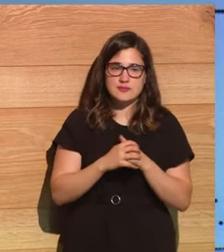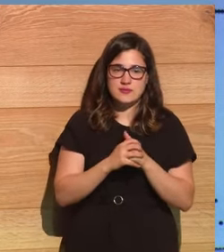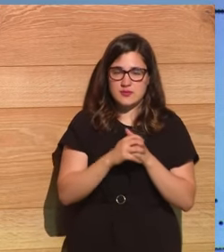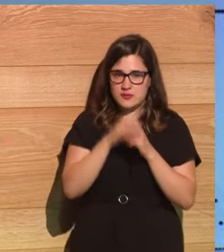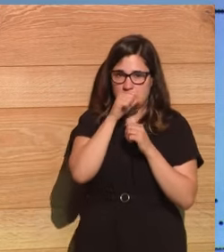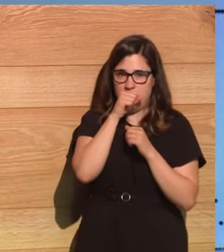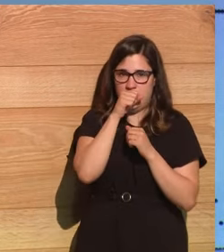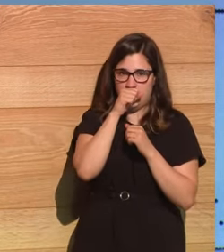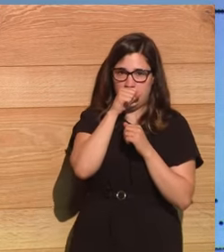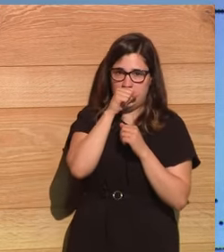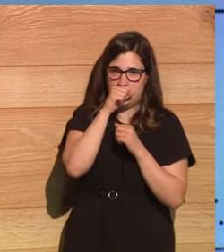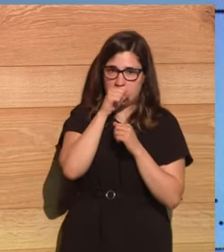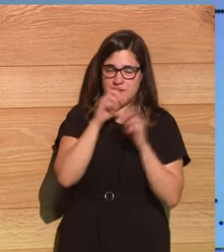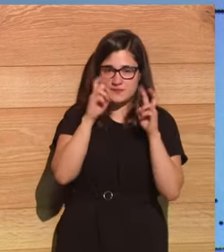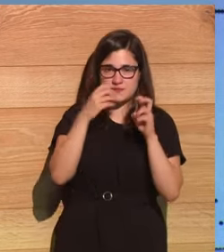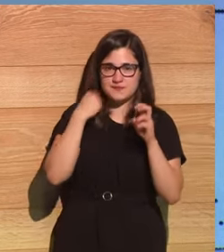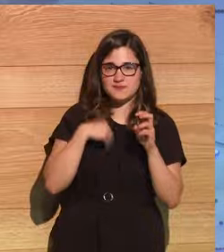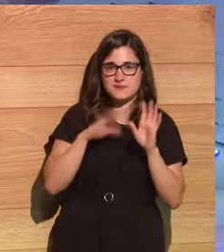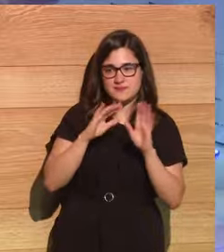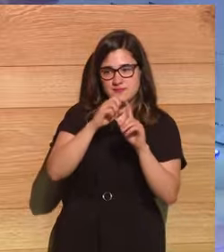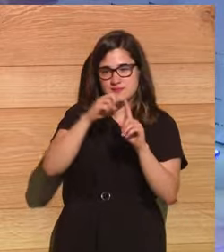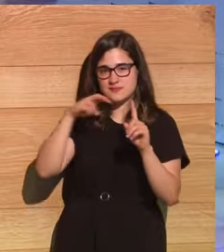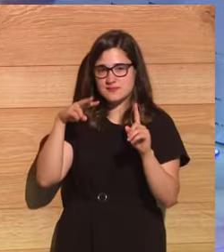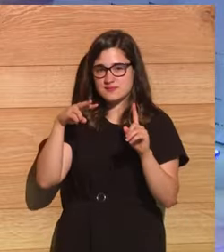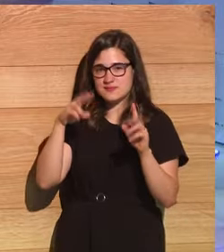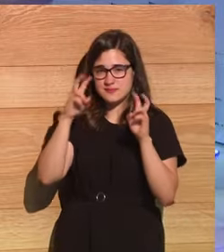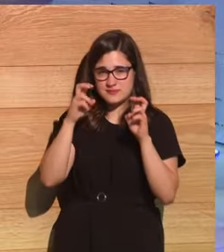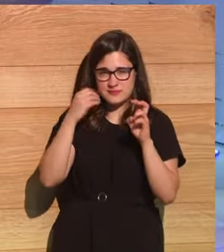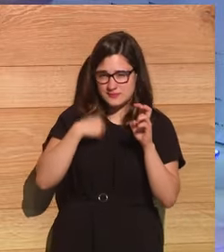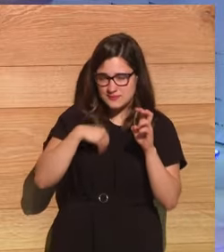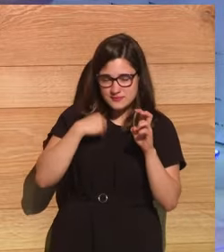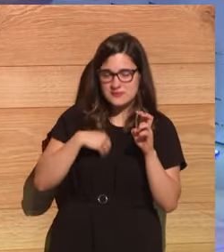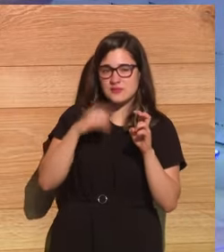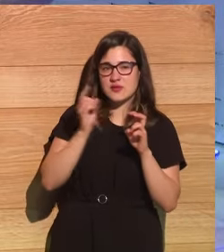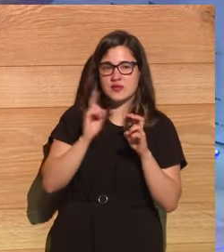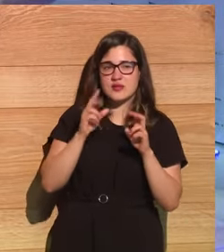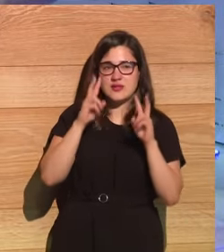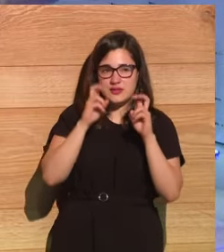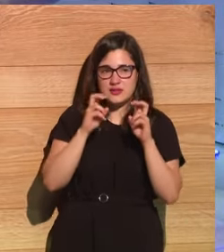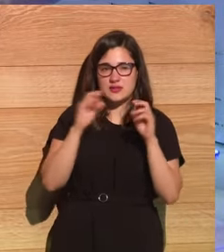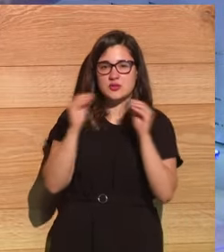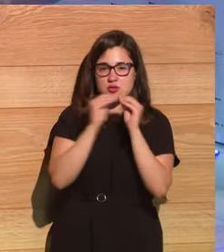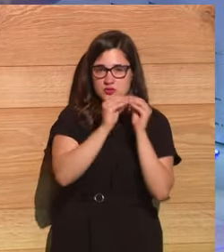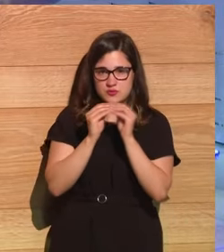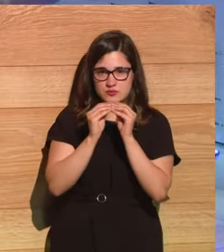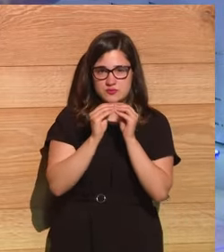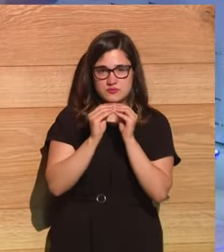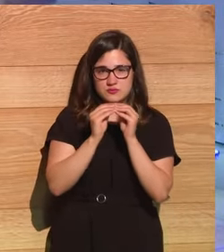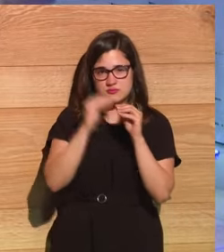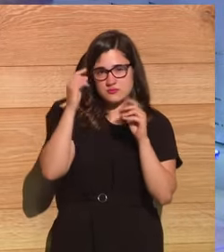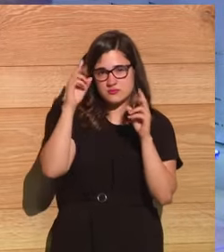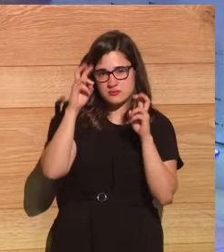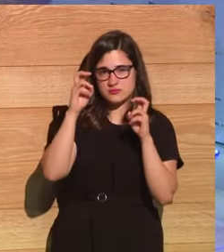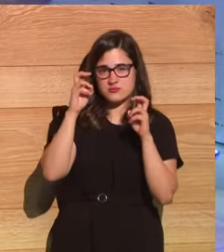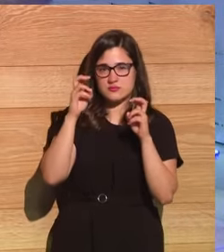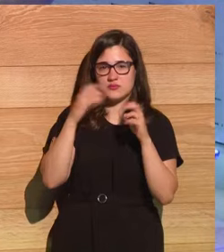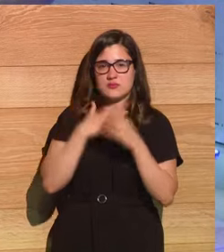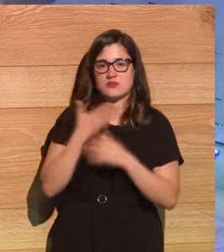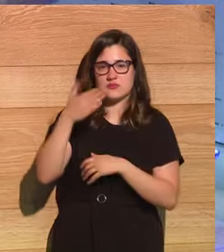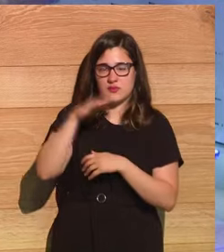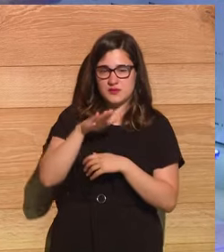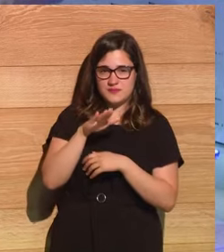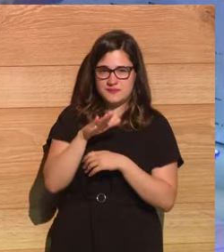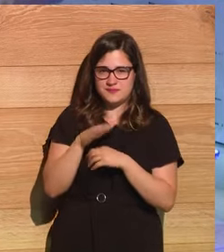Abordamos los mismos temas, pero yo creo que con un enfoque. Los mismos temas no. Hay un tema que sí es común, sobre todo que diría que es el tema del abordaje de la